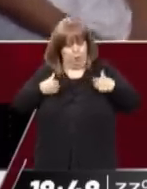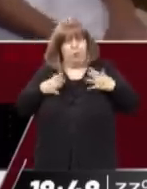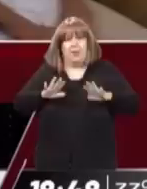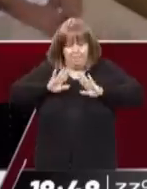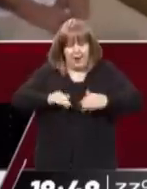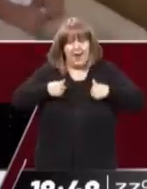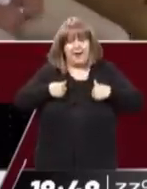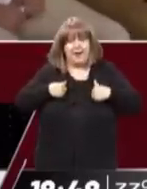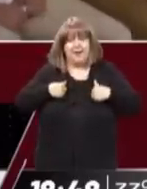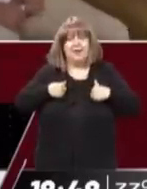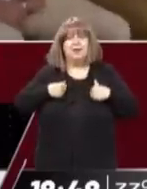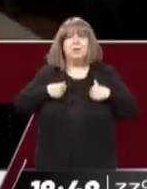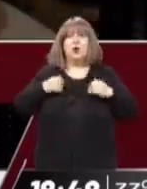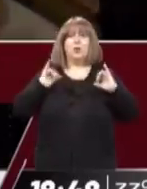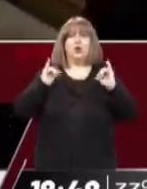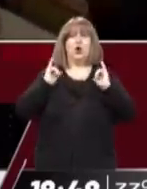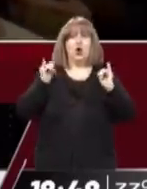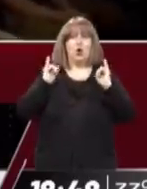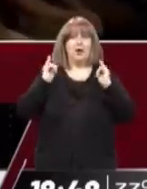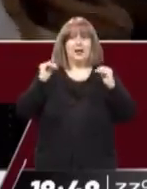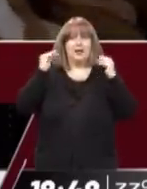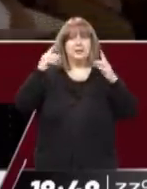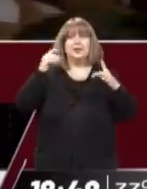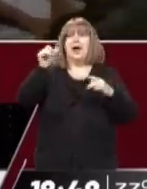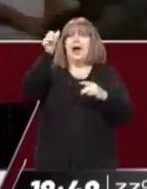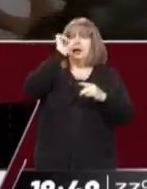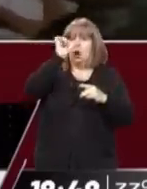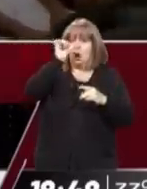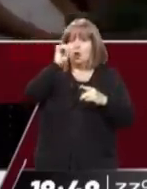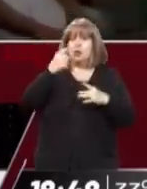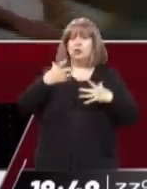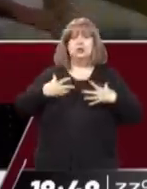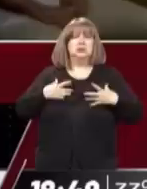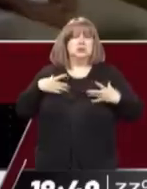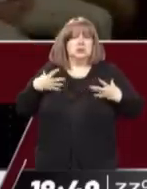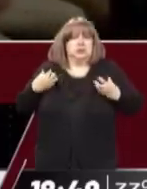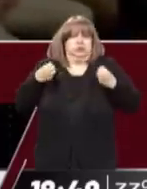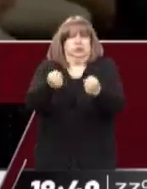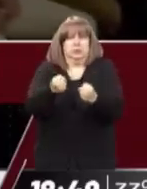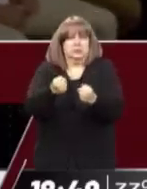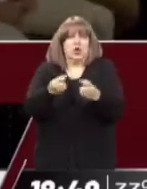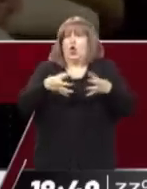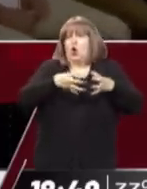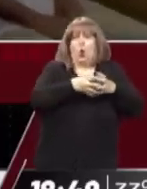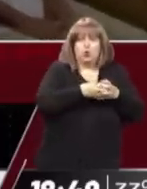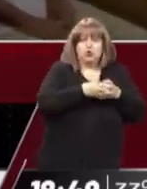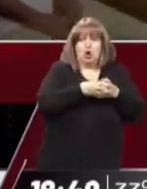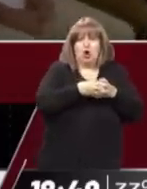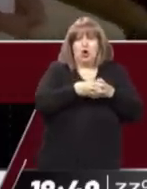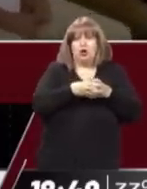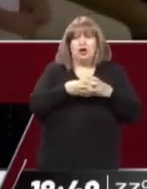fundamentalmente una turgencia hormonal muy fuerte con un escaso control de los impulsos, la ecuación